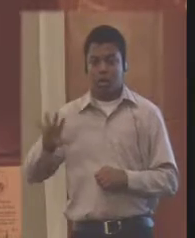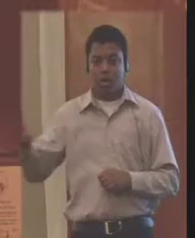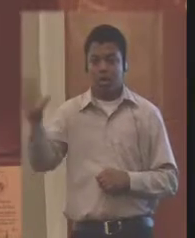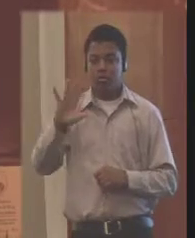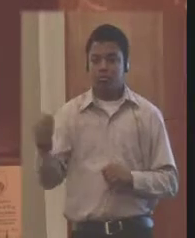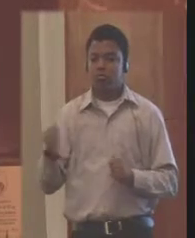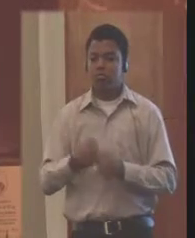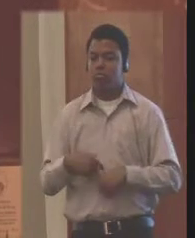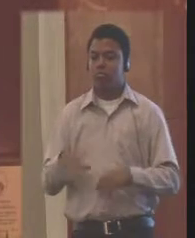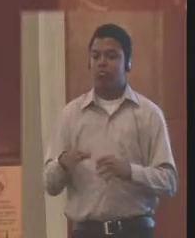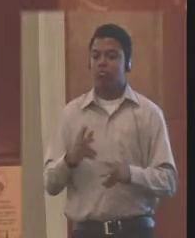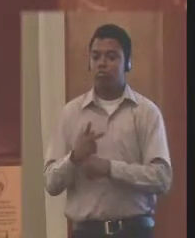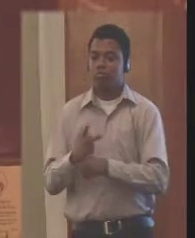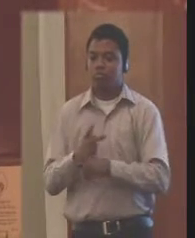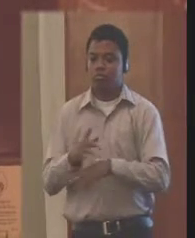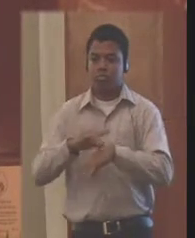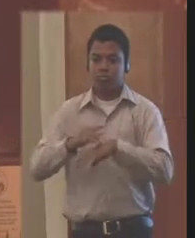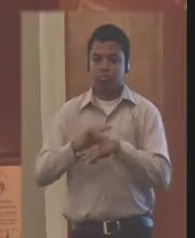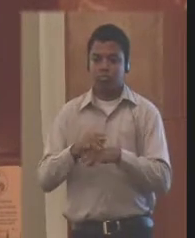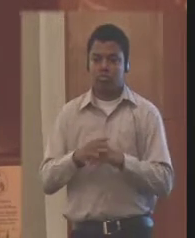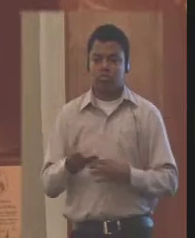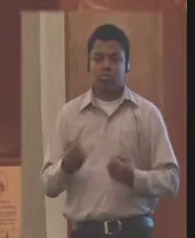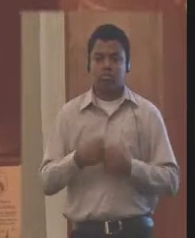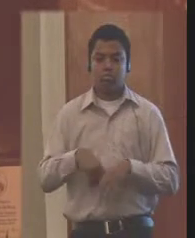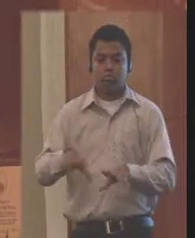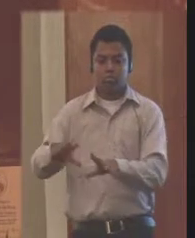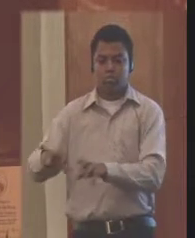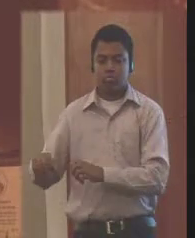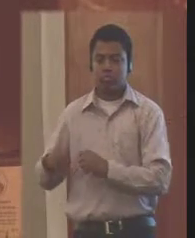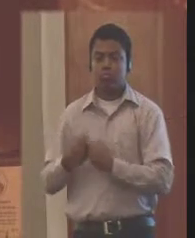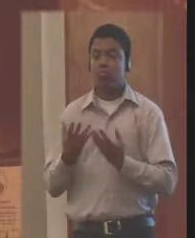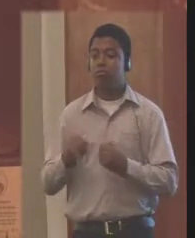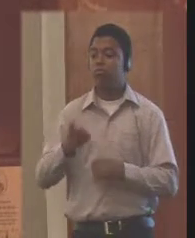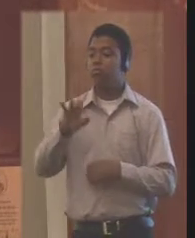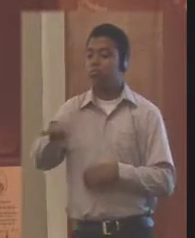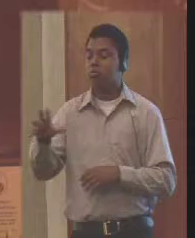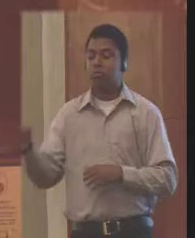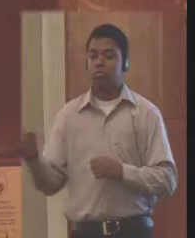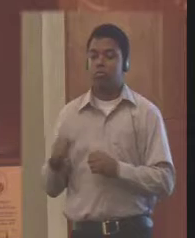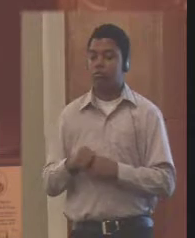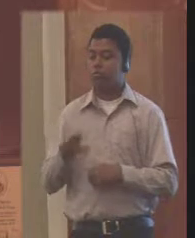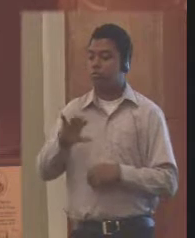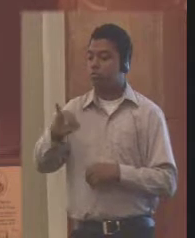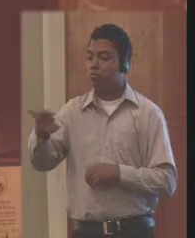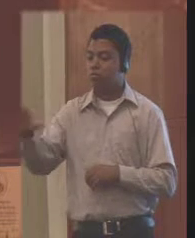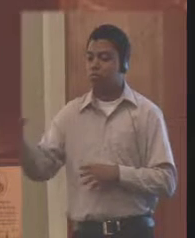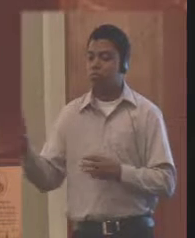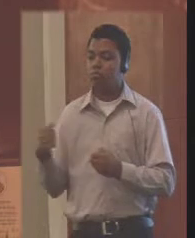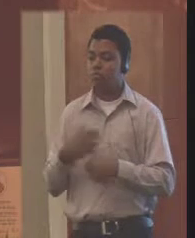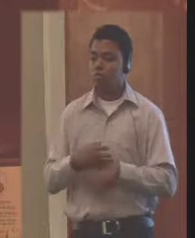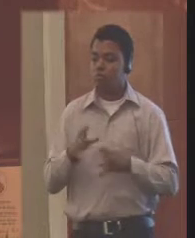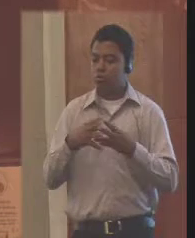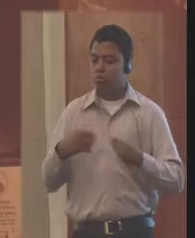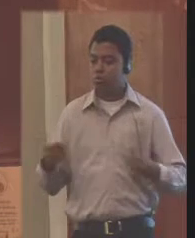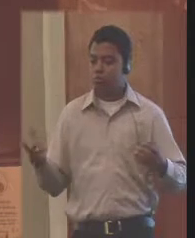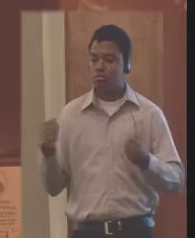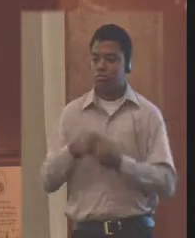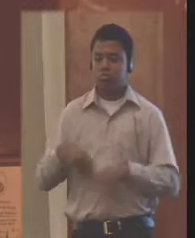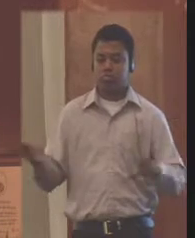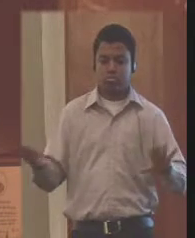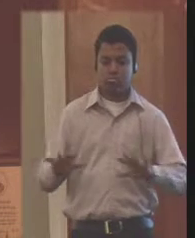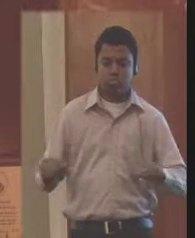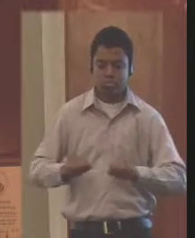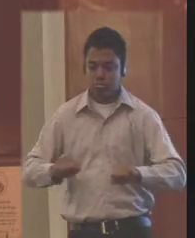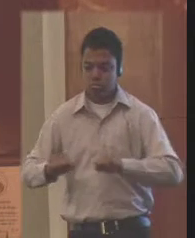huracanes. También tenemos terremotos en Turquía y un caso muy particular en Uruguay, que